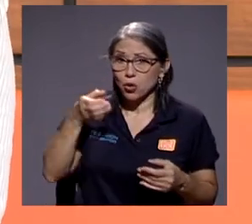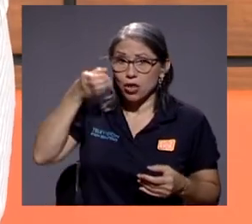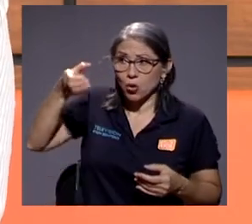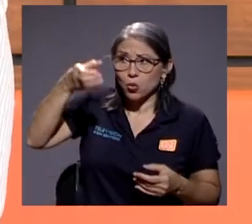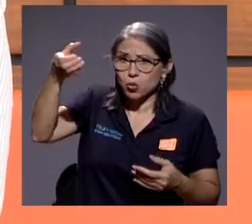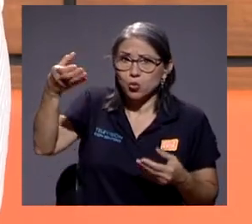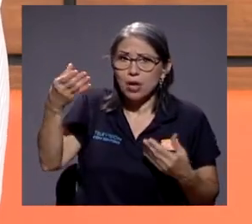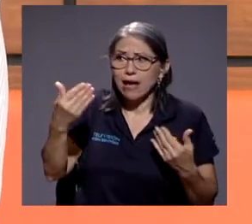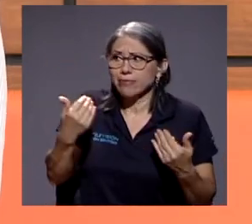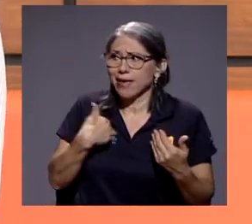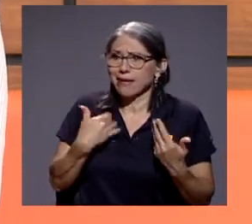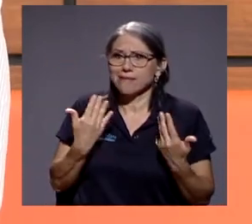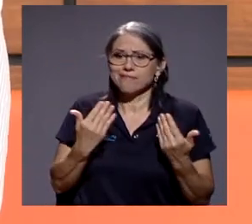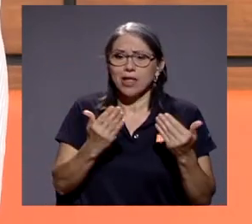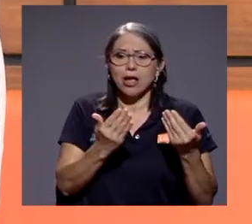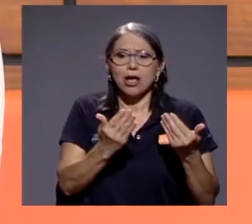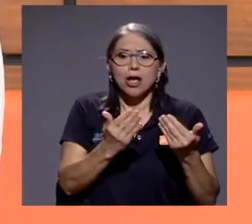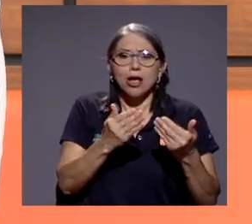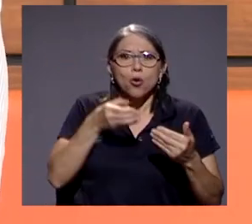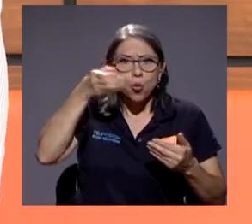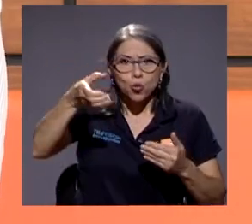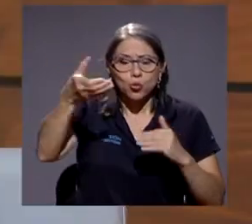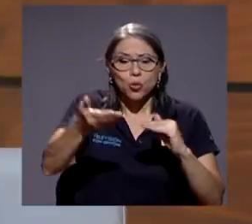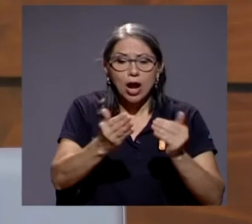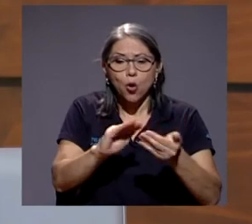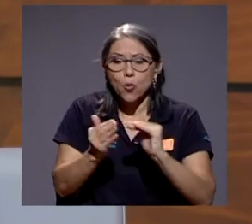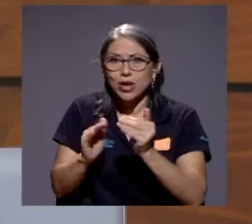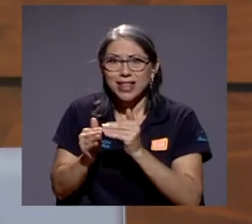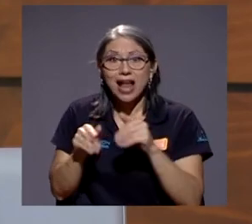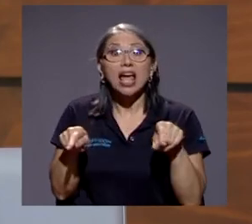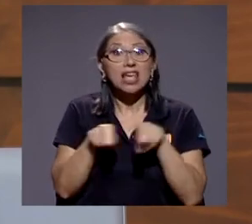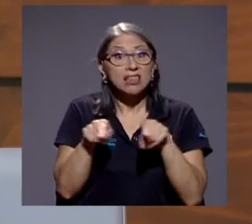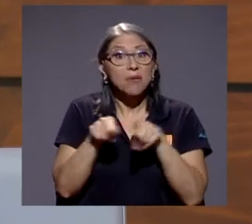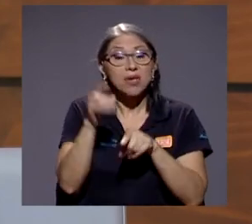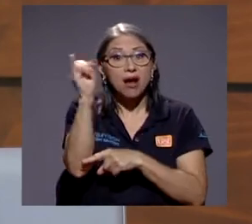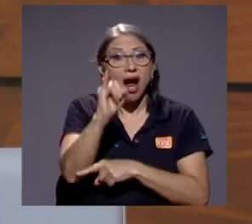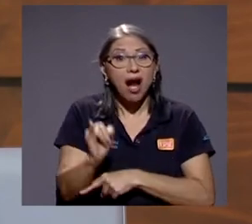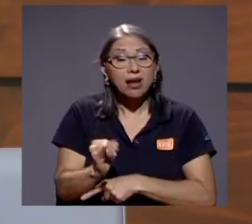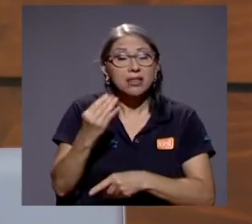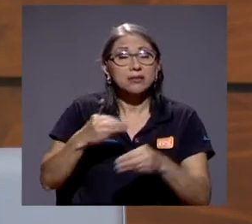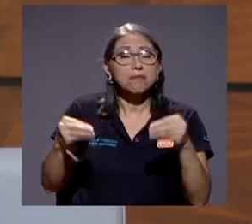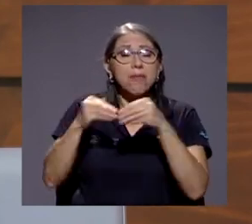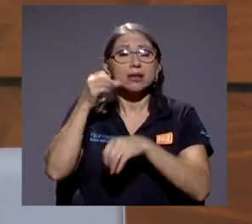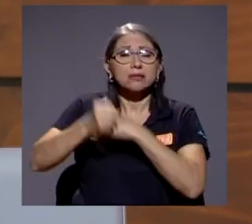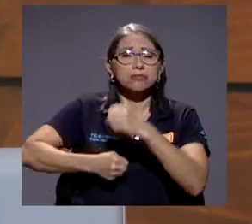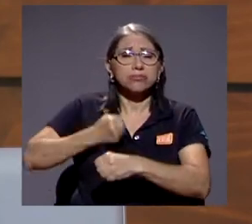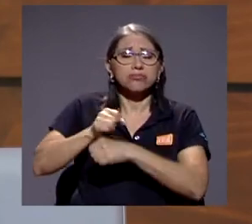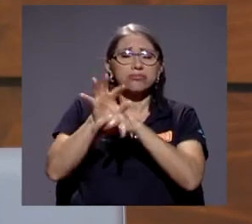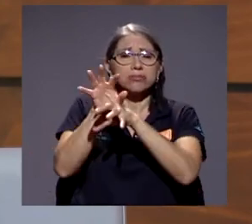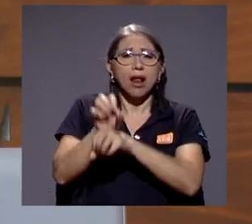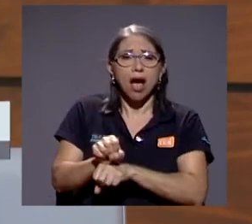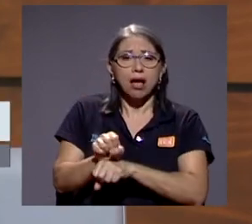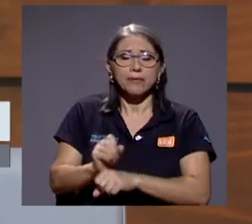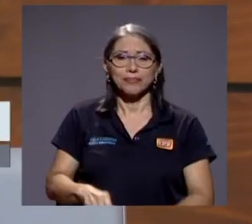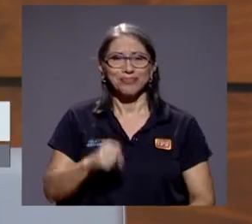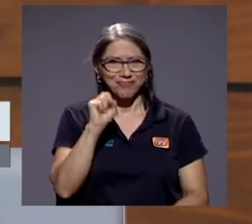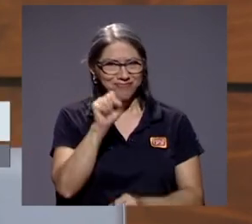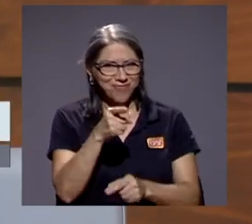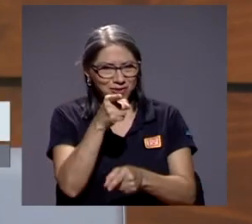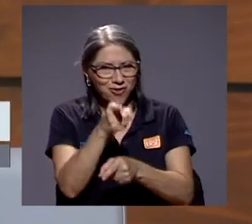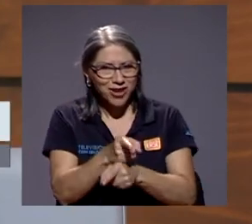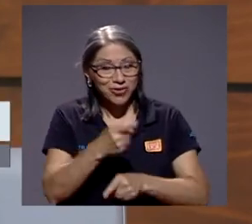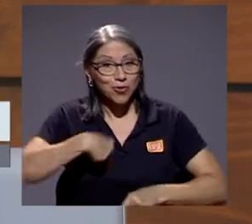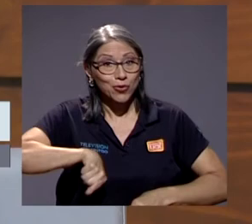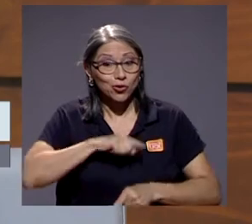las artes pues más clásicas correcto si éste nosotros ahora que hemos estado trabajando con la